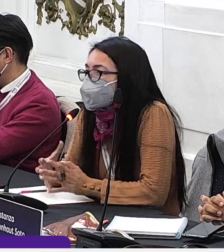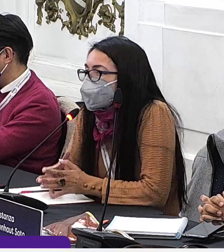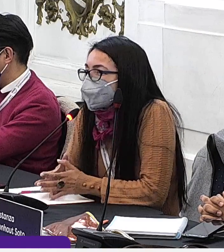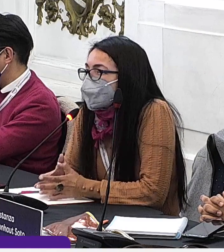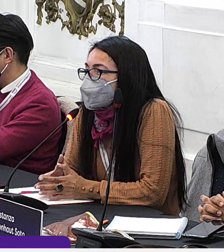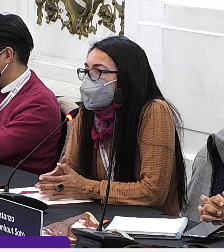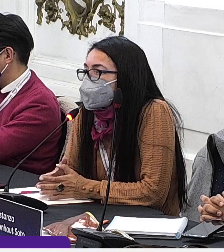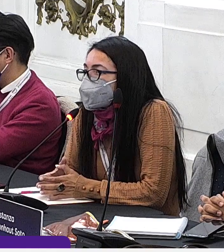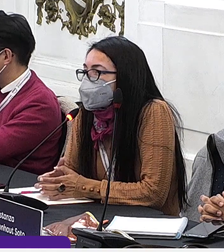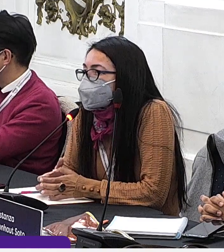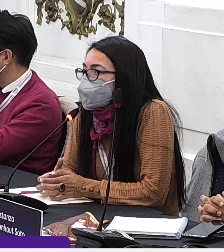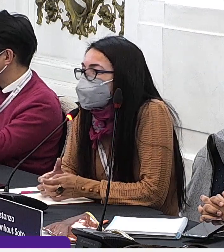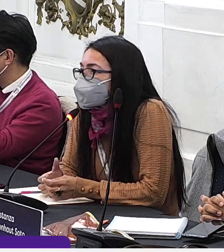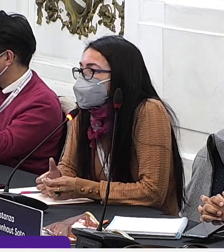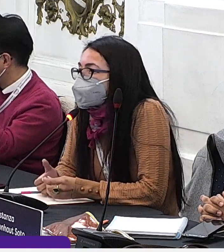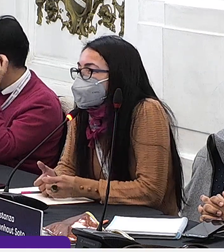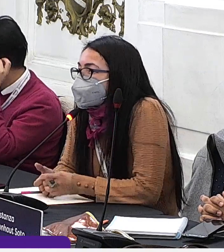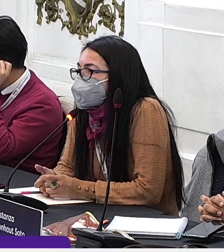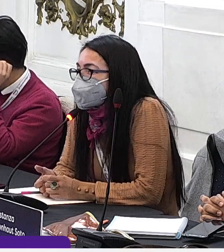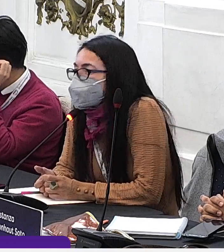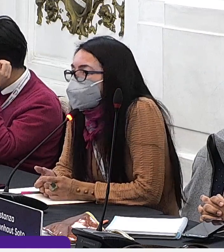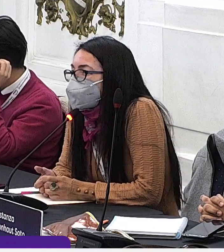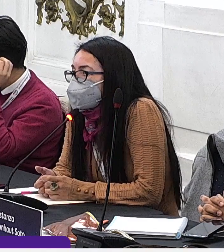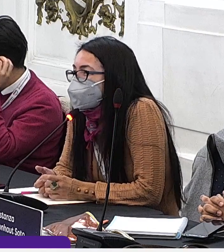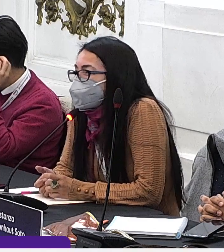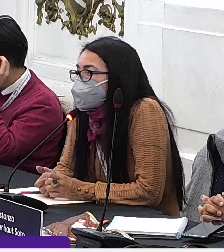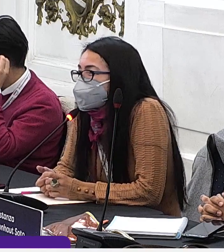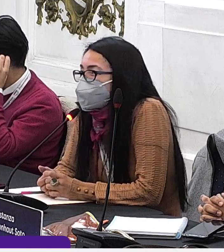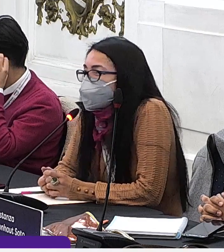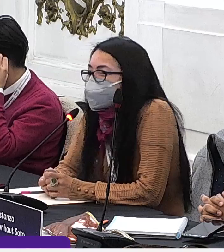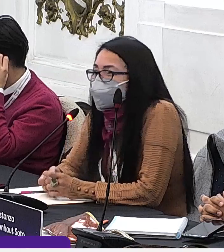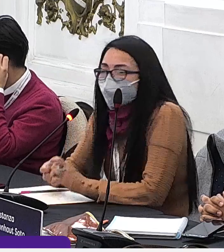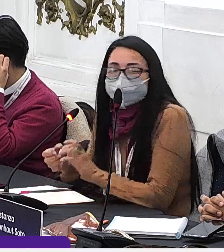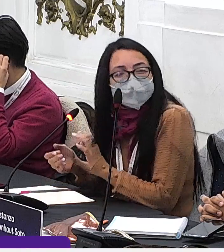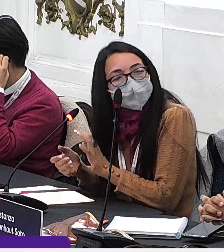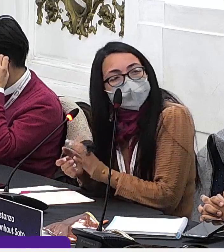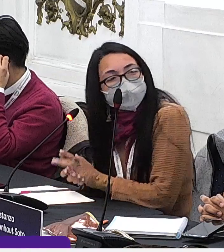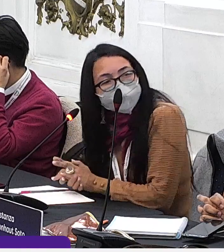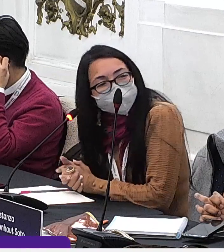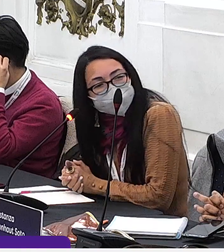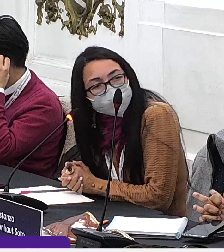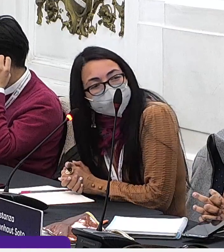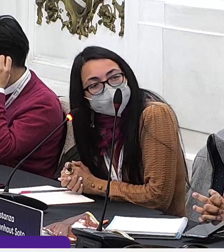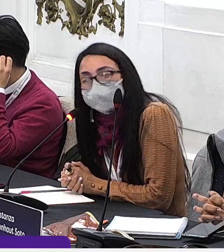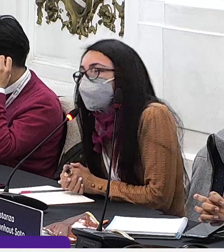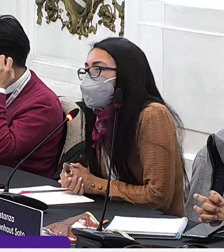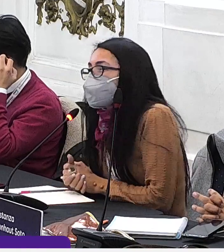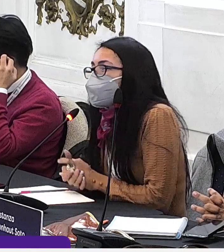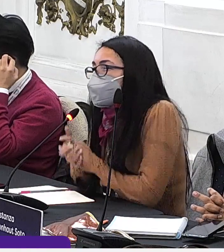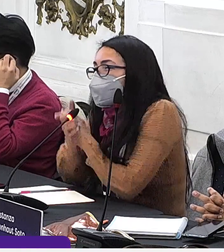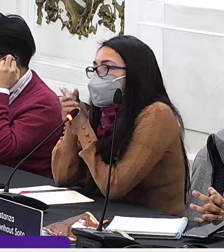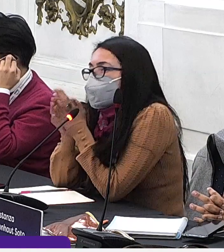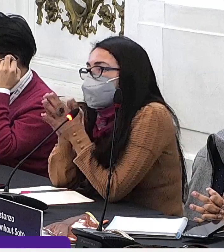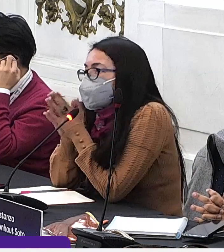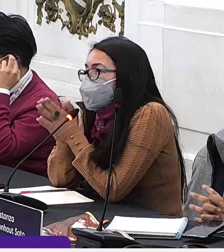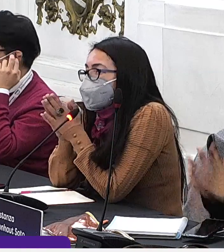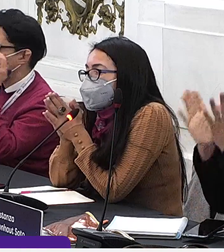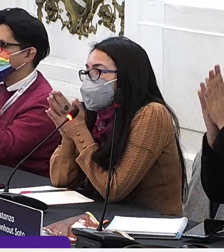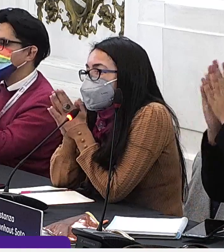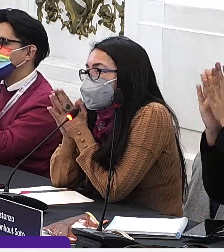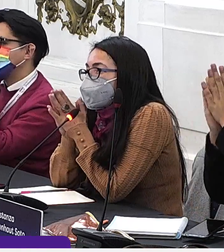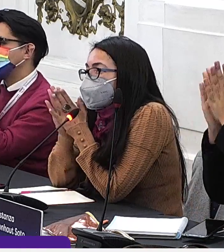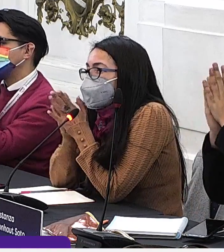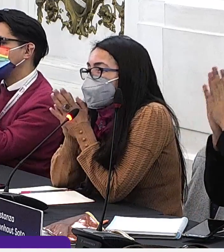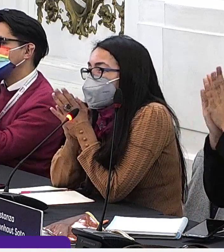reglamento, entonces estamos recogiendo esas propuestas antes. Y si no hay más preguntas, les damos las